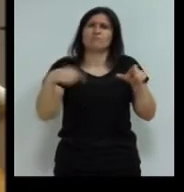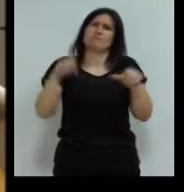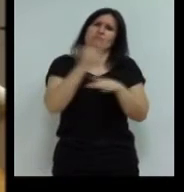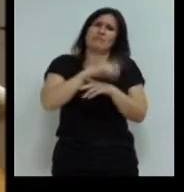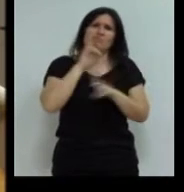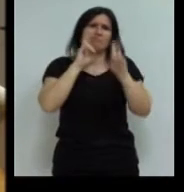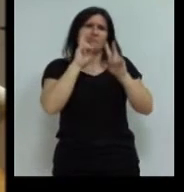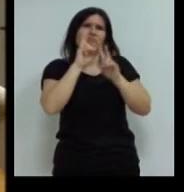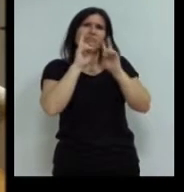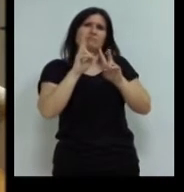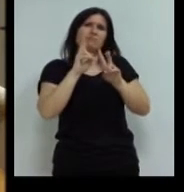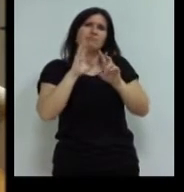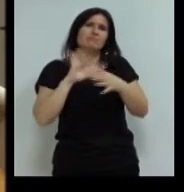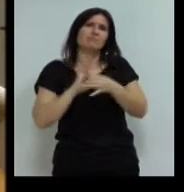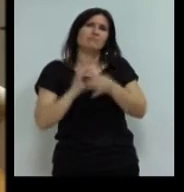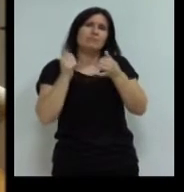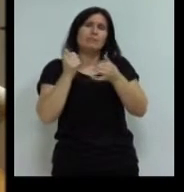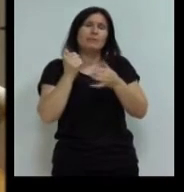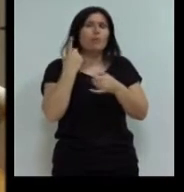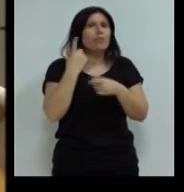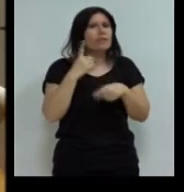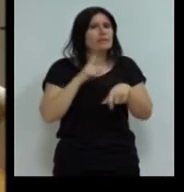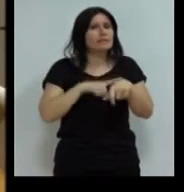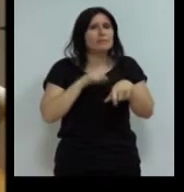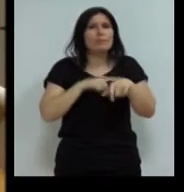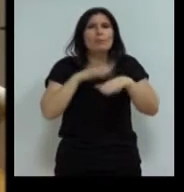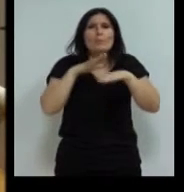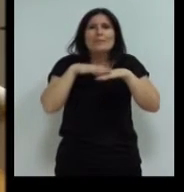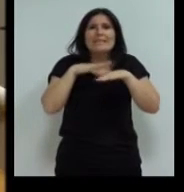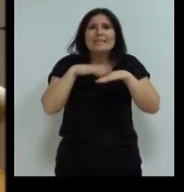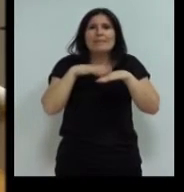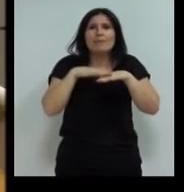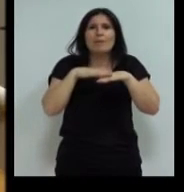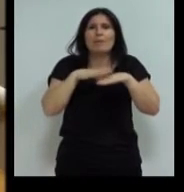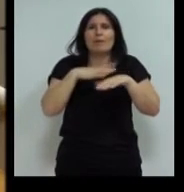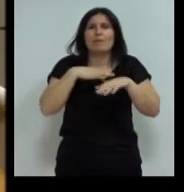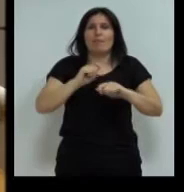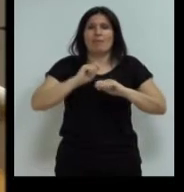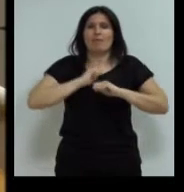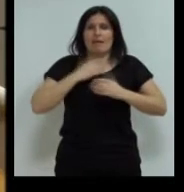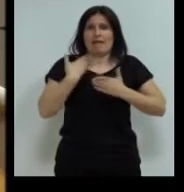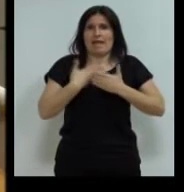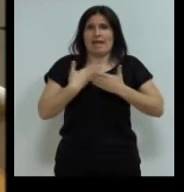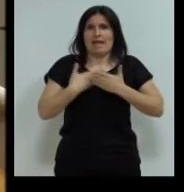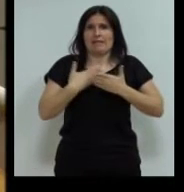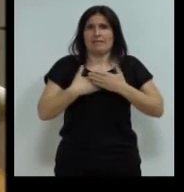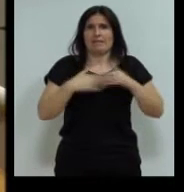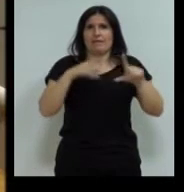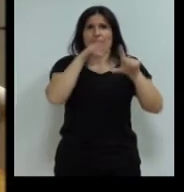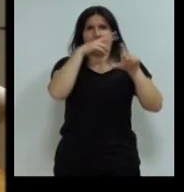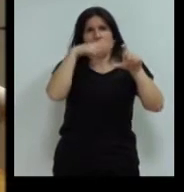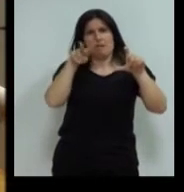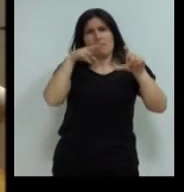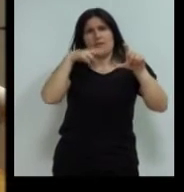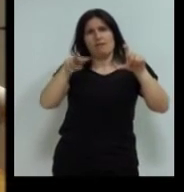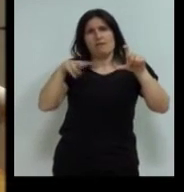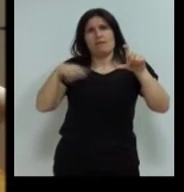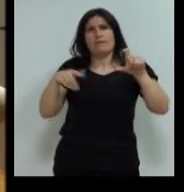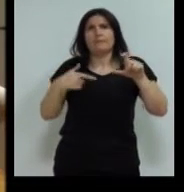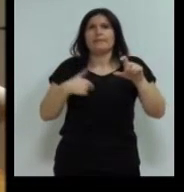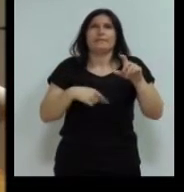tienes que dejar eso un mínimo de tiempo expuesto para que se garantice en situaciones de cultura igual y